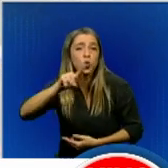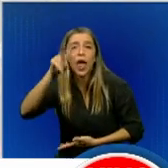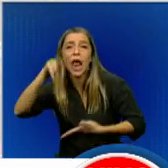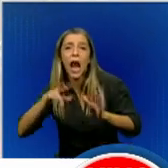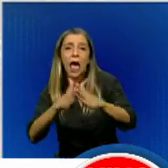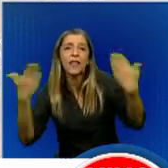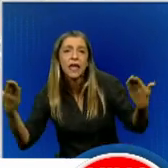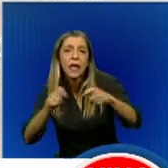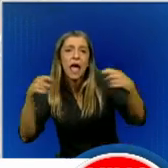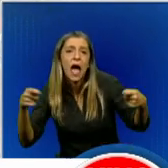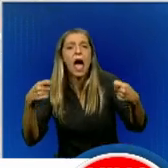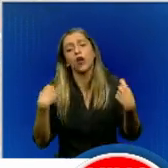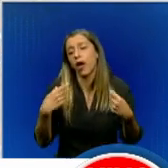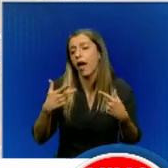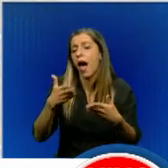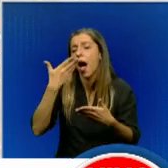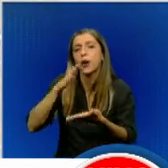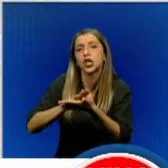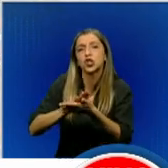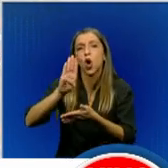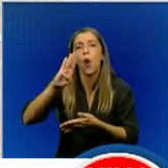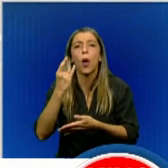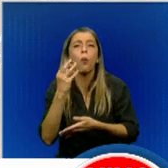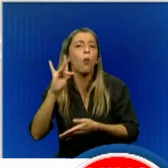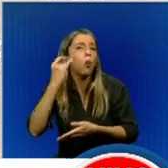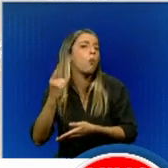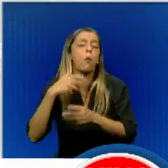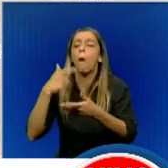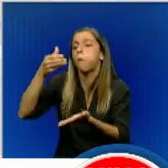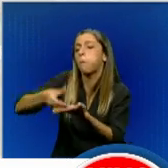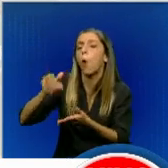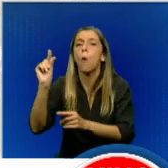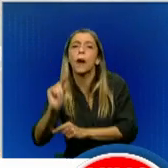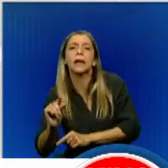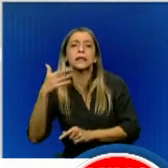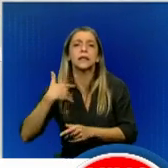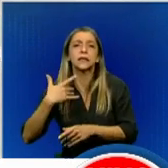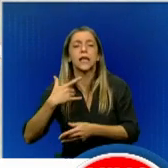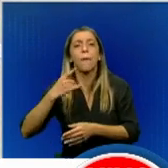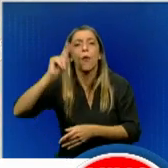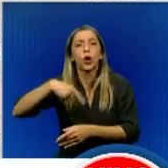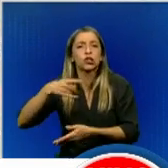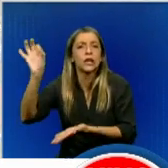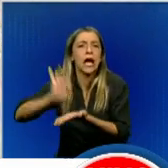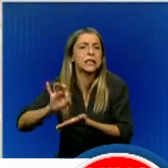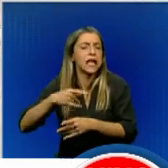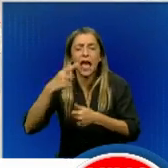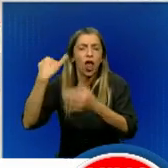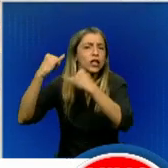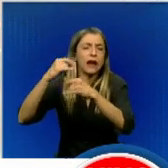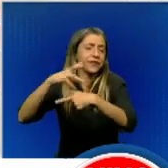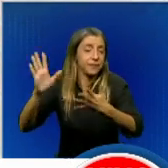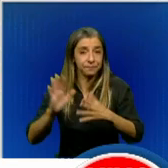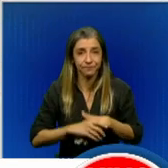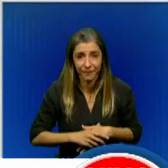prestó a bubu le prestaron abugattás a cero arancel cero para las mipyme que sports